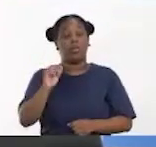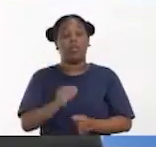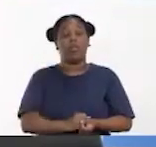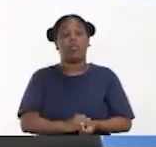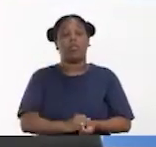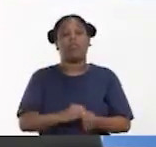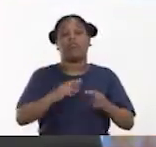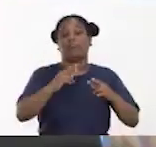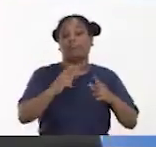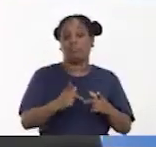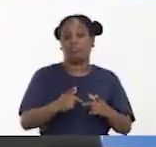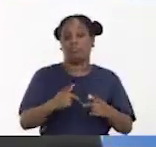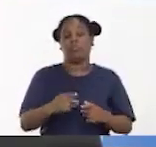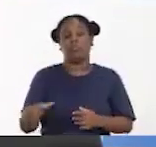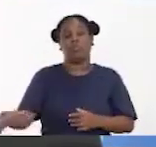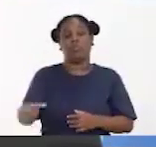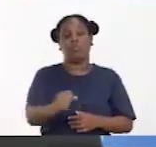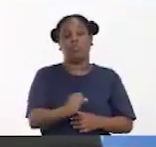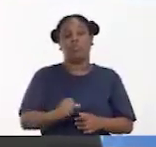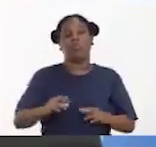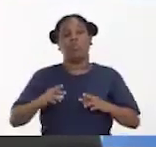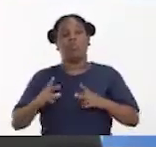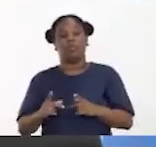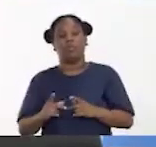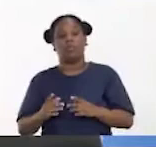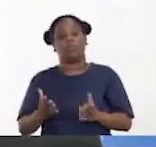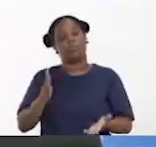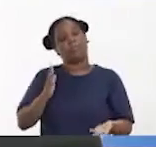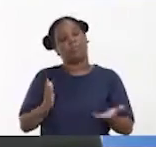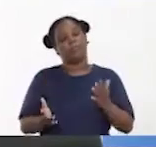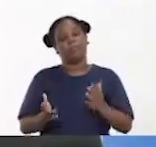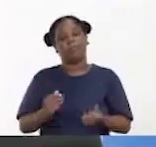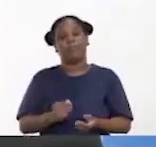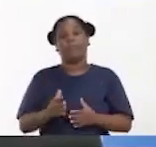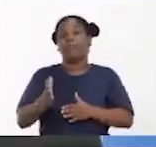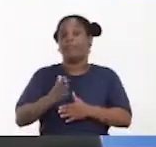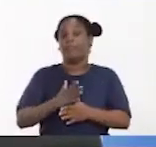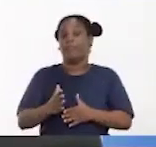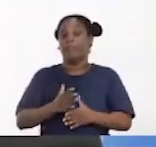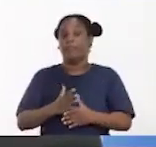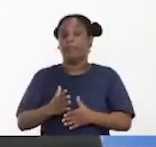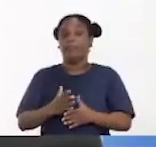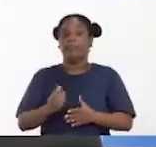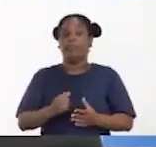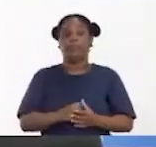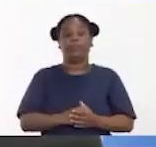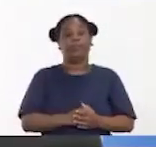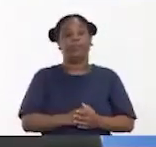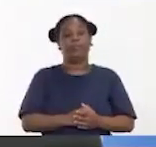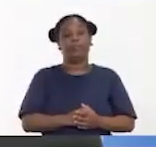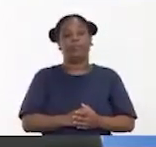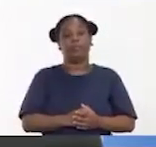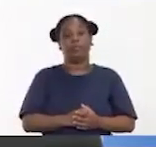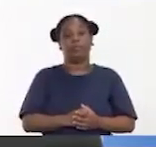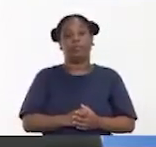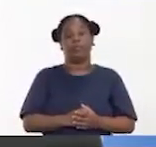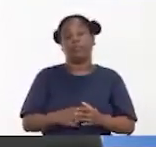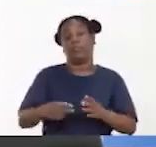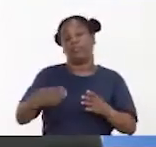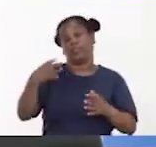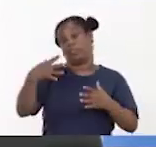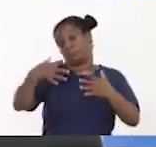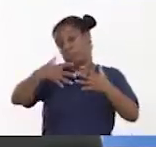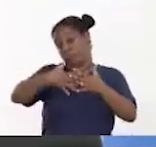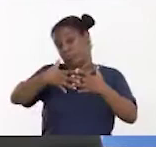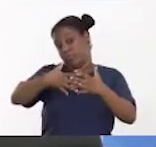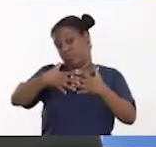frecuencia absoluta, la frecuencia relativa y las distintas cuestiones relacionadas a las